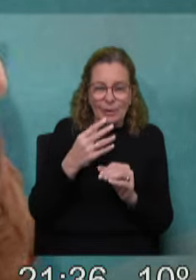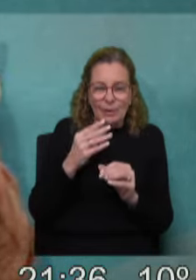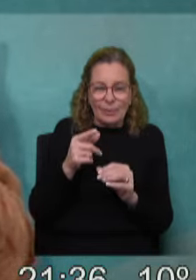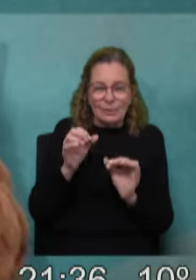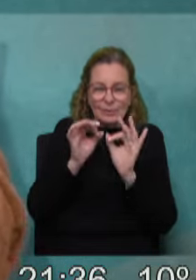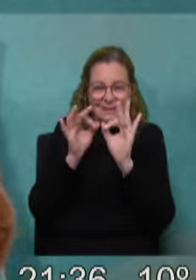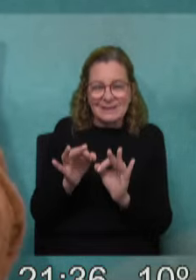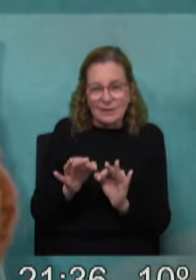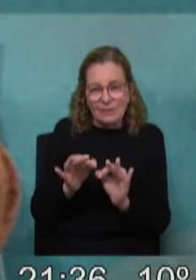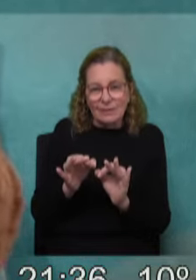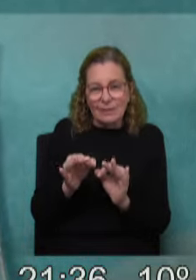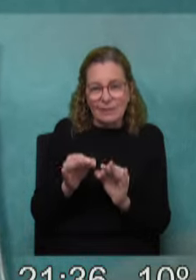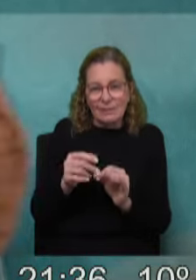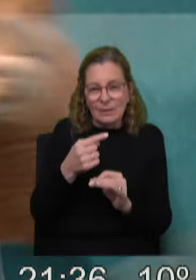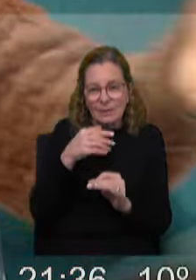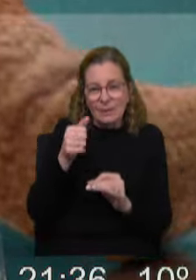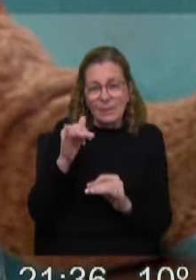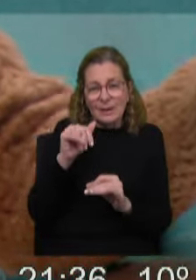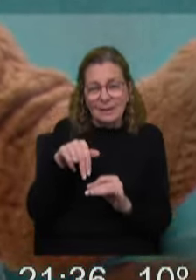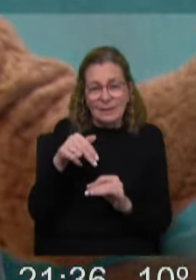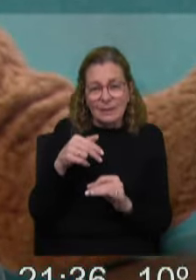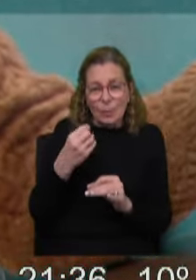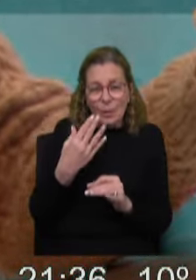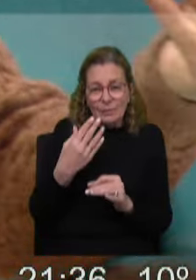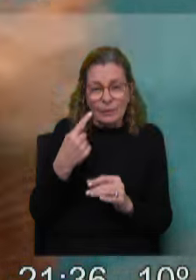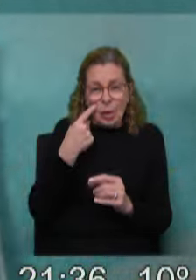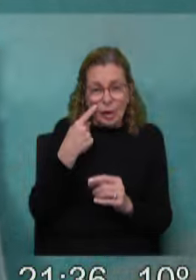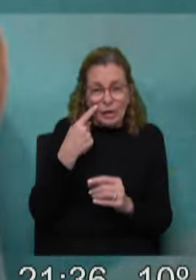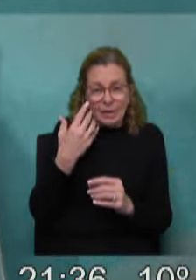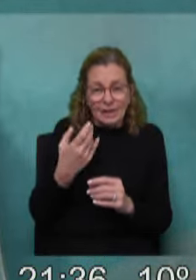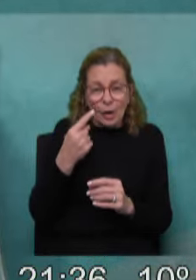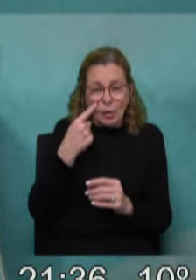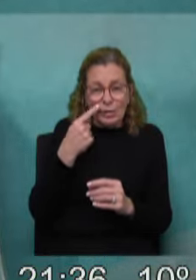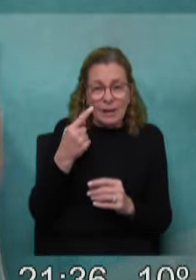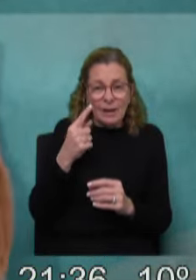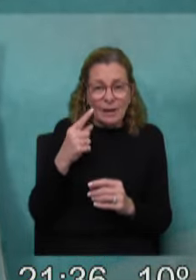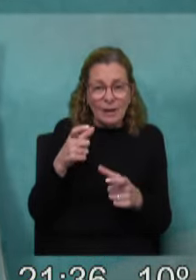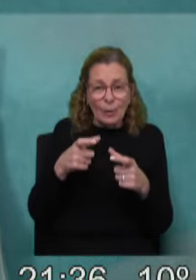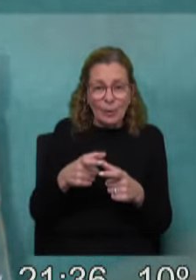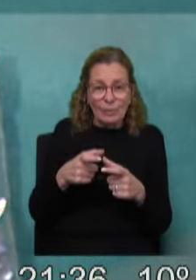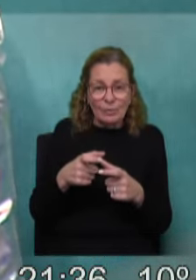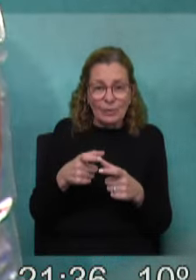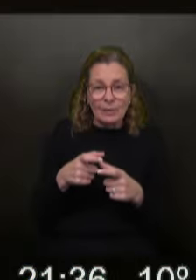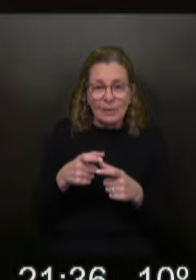cuando llego, Martín, y él me dice, Martín, ¿cuánto hace que te quería conocer? Escucho tu disco, el Plácido Domingo era.